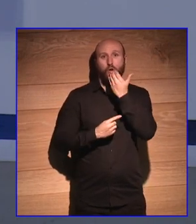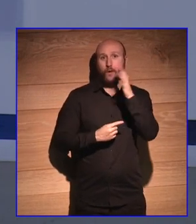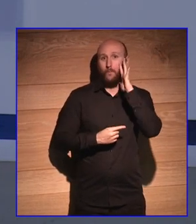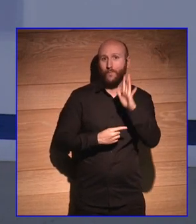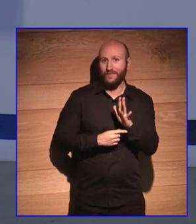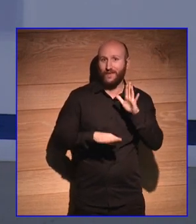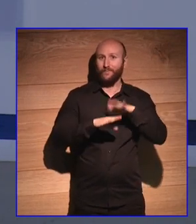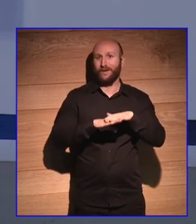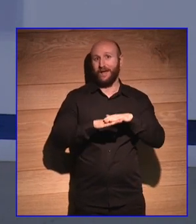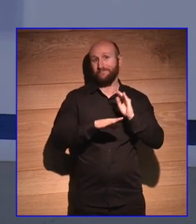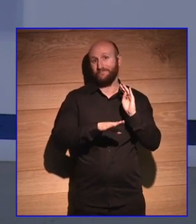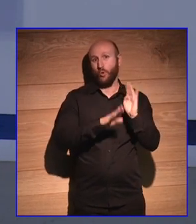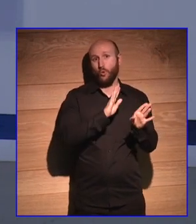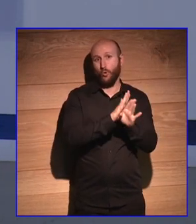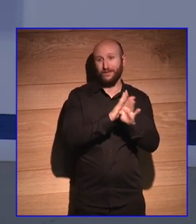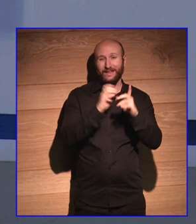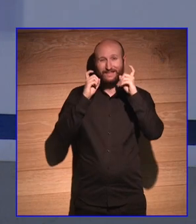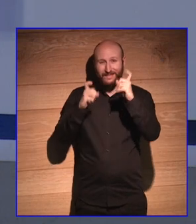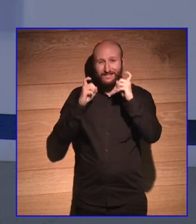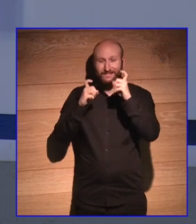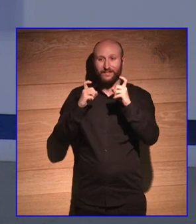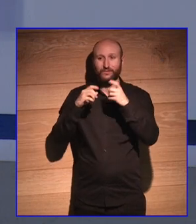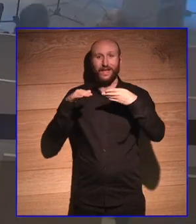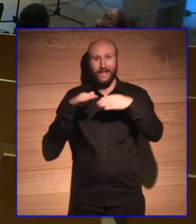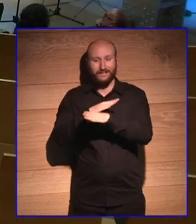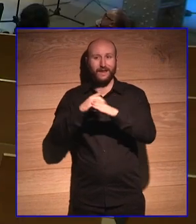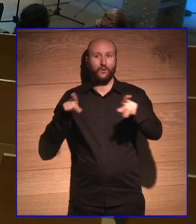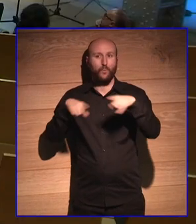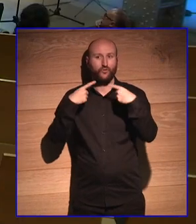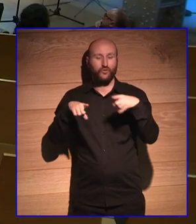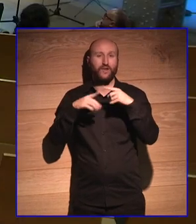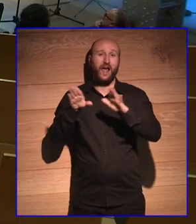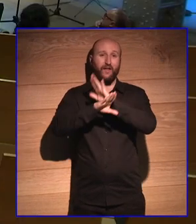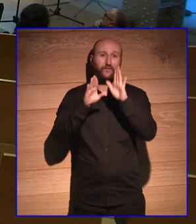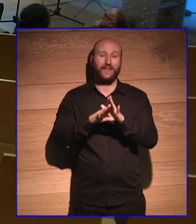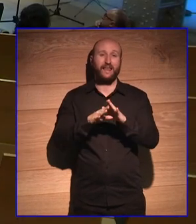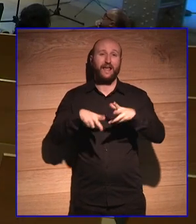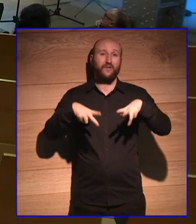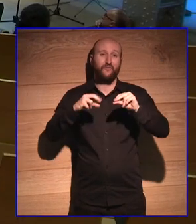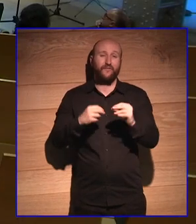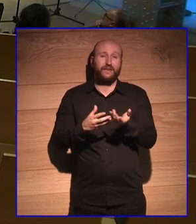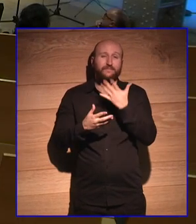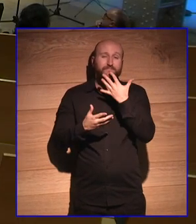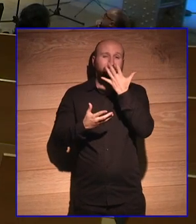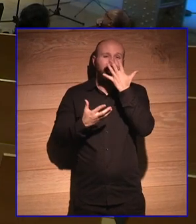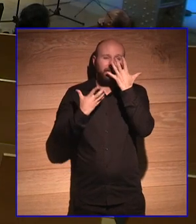mientras quizá intentaba seguir abriéndose hueco como compositora se convirtió en un final trágico y misterioso